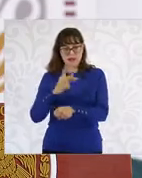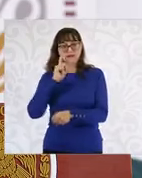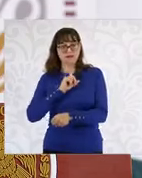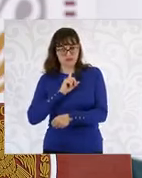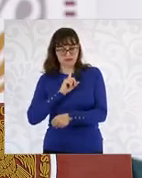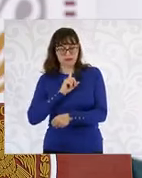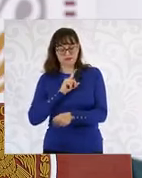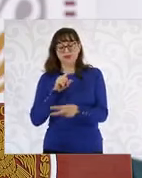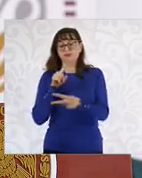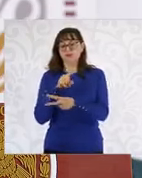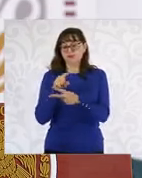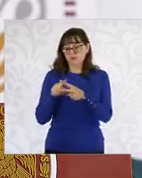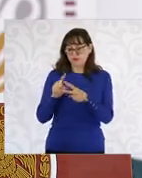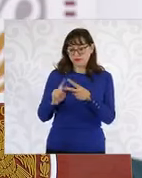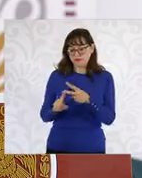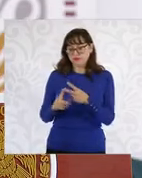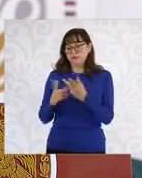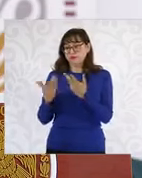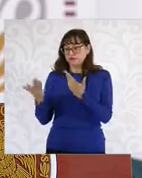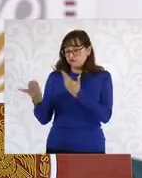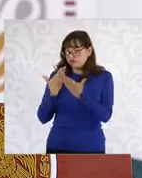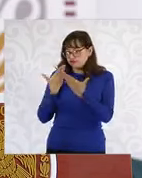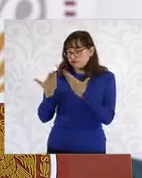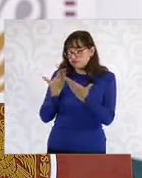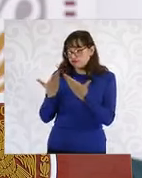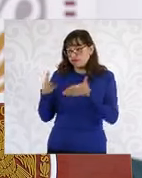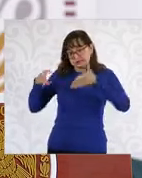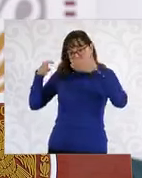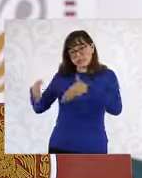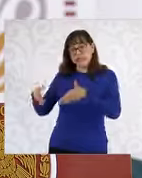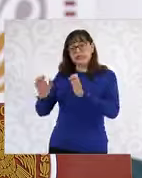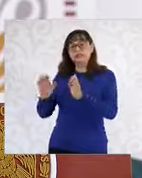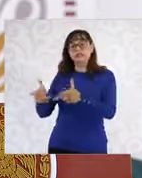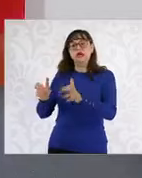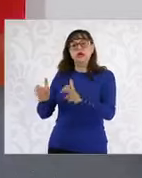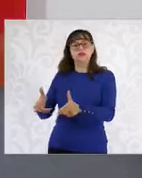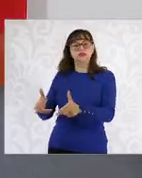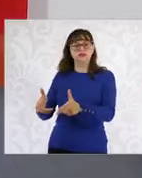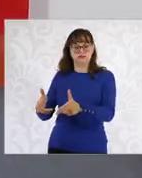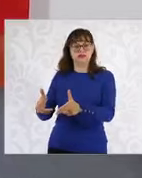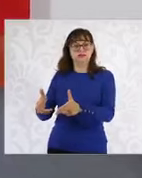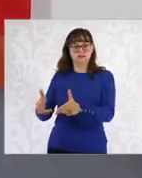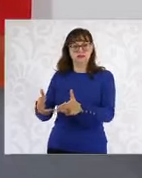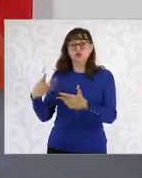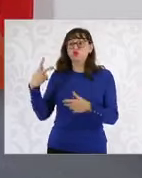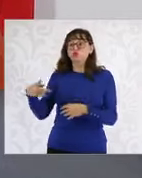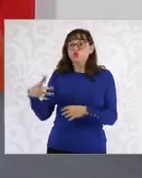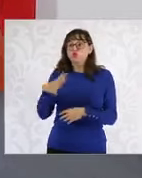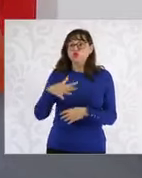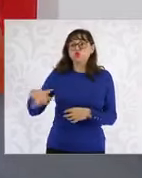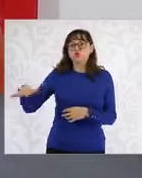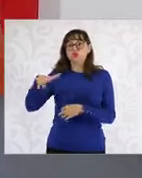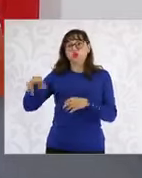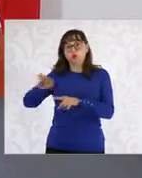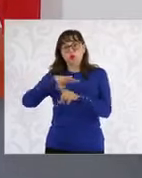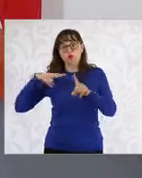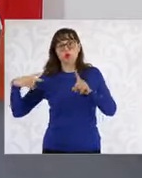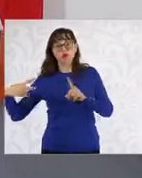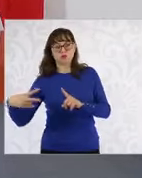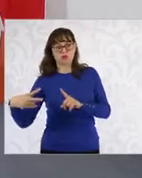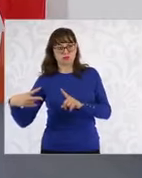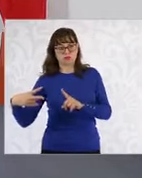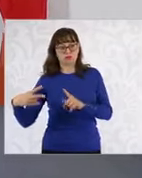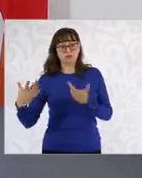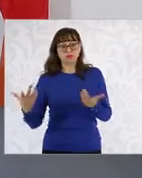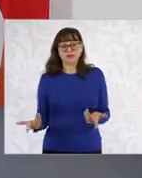un esquema particular para Chiapas, para poder intervenir desde la perspectiva social. Chiapas